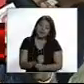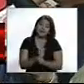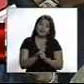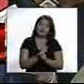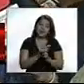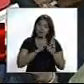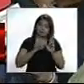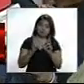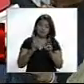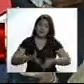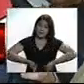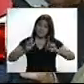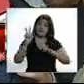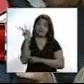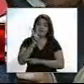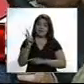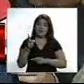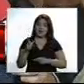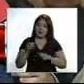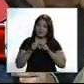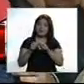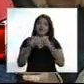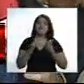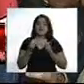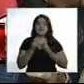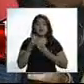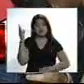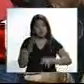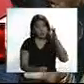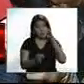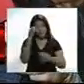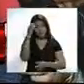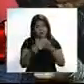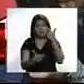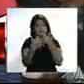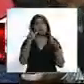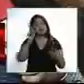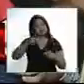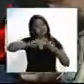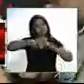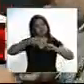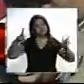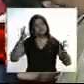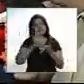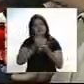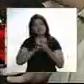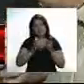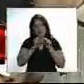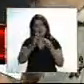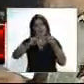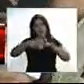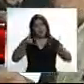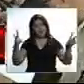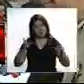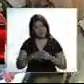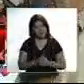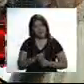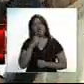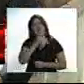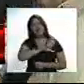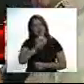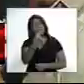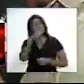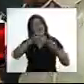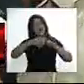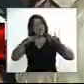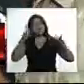a Venezuela seguir viviendo en justicia, en libertad y por supuesto en paz también. Tendremos paz. Por supuesto, en paz. Y